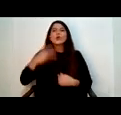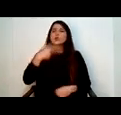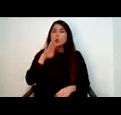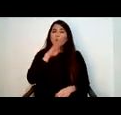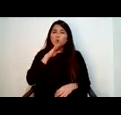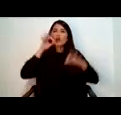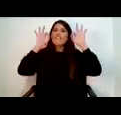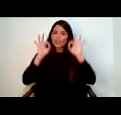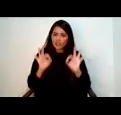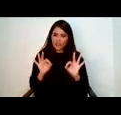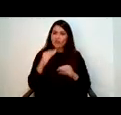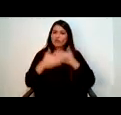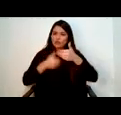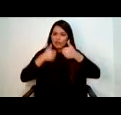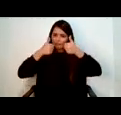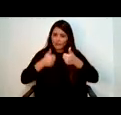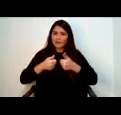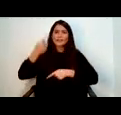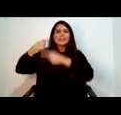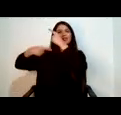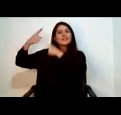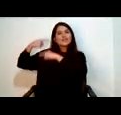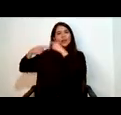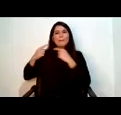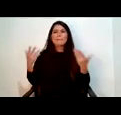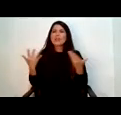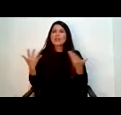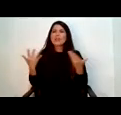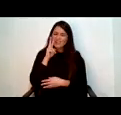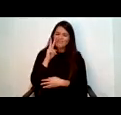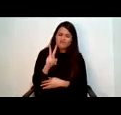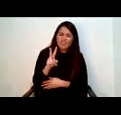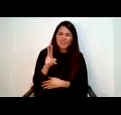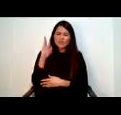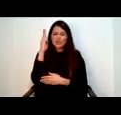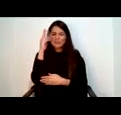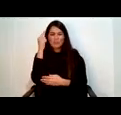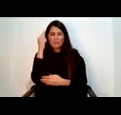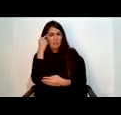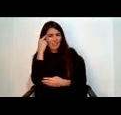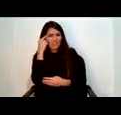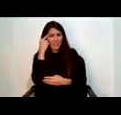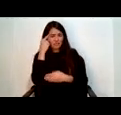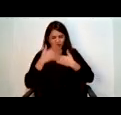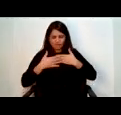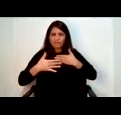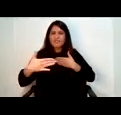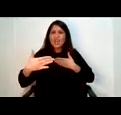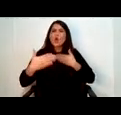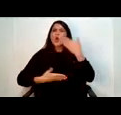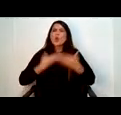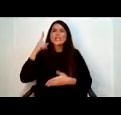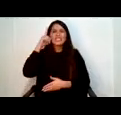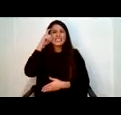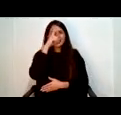Bueno, entonces un poquito de historia de cómo se han visto las conductas problemáticas a lo largo del tiempo. Teníamos que